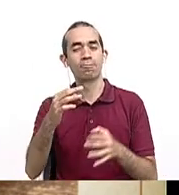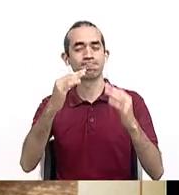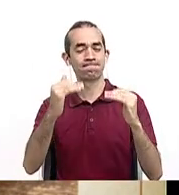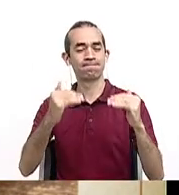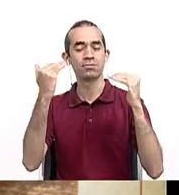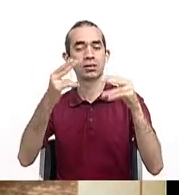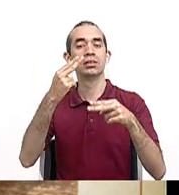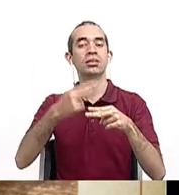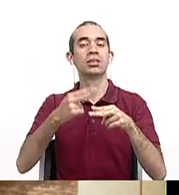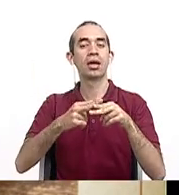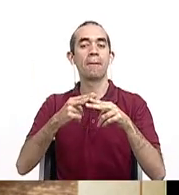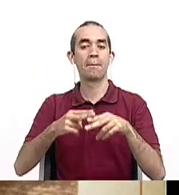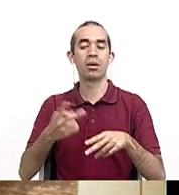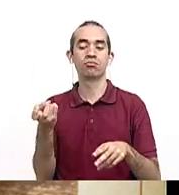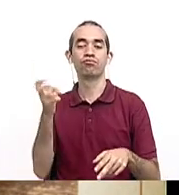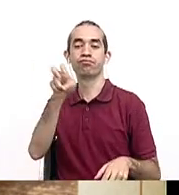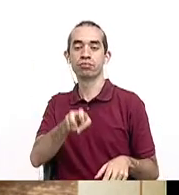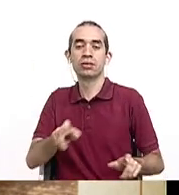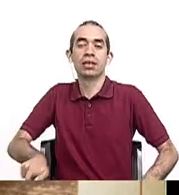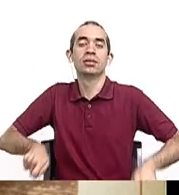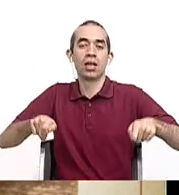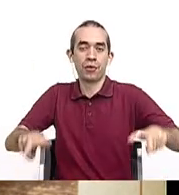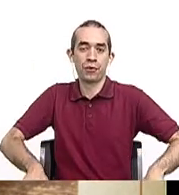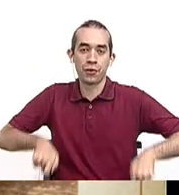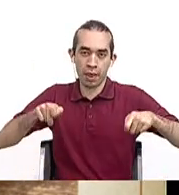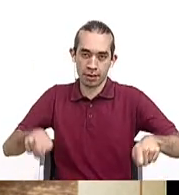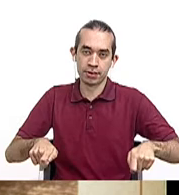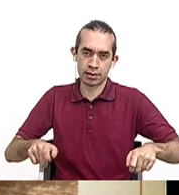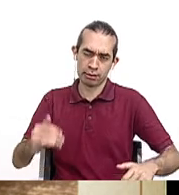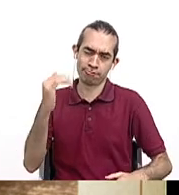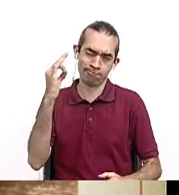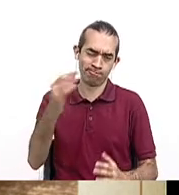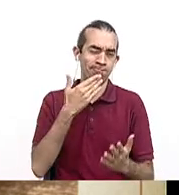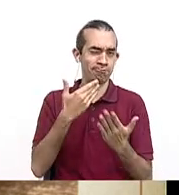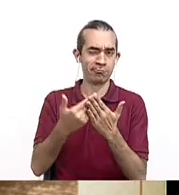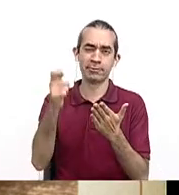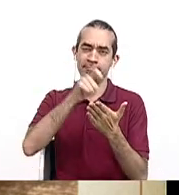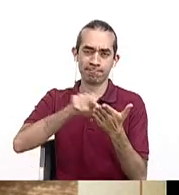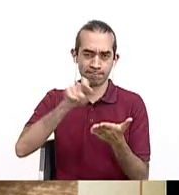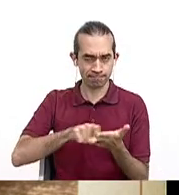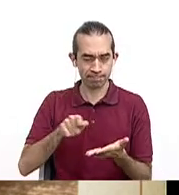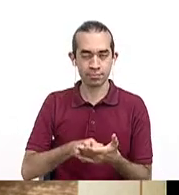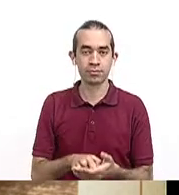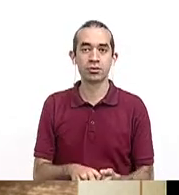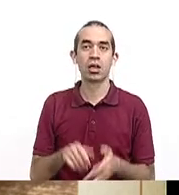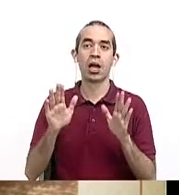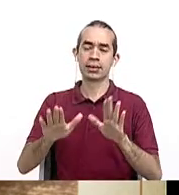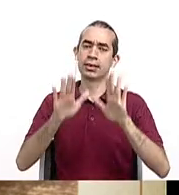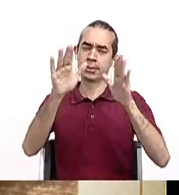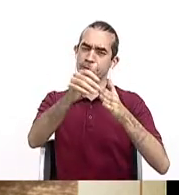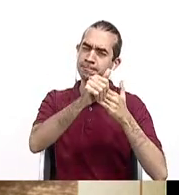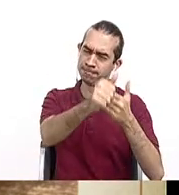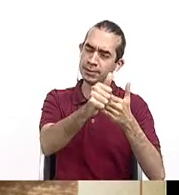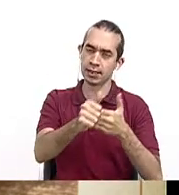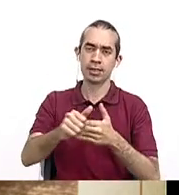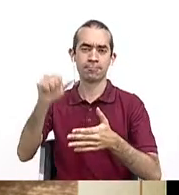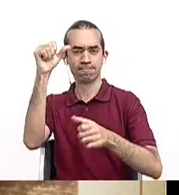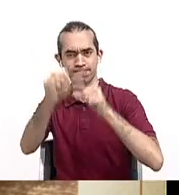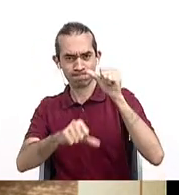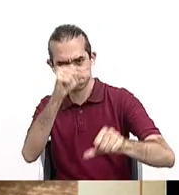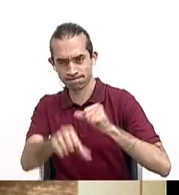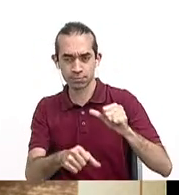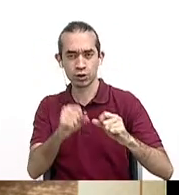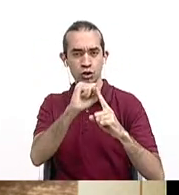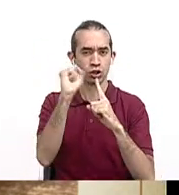una silla de ruedas excelente maestra lidereza y una luchadora social realmente impresionante en nuestra